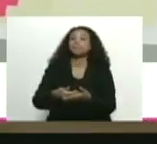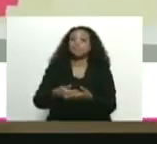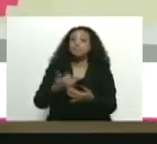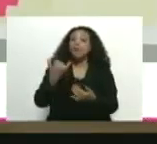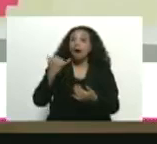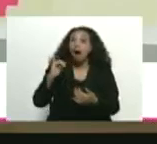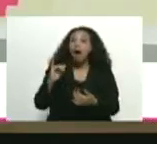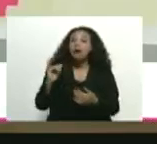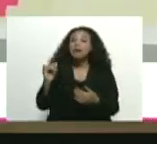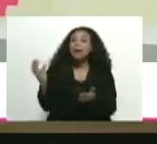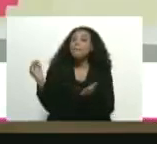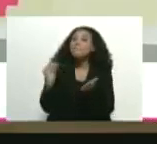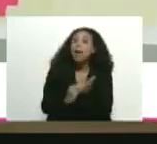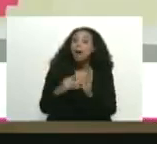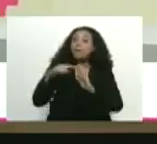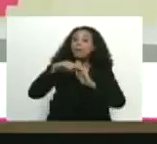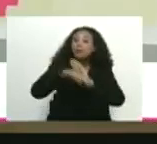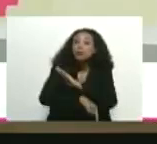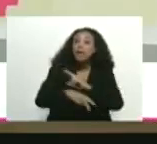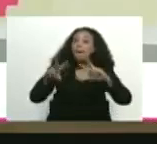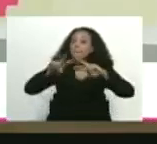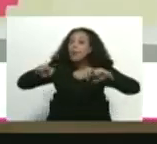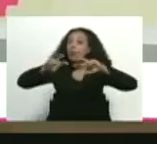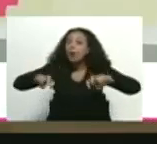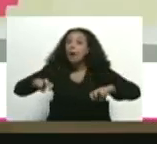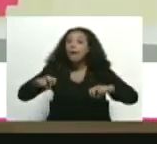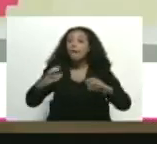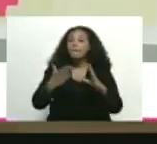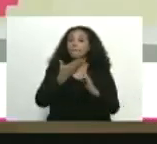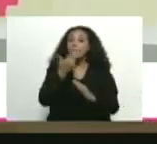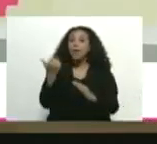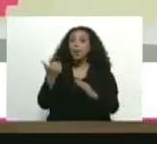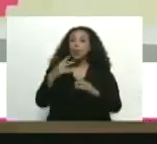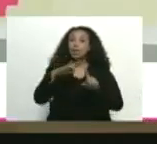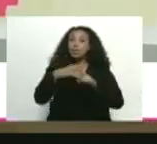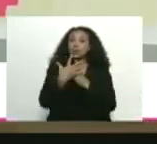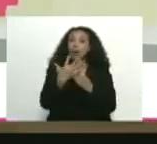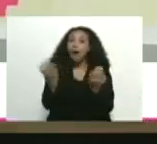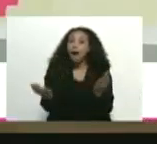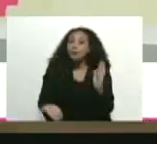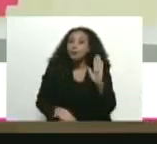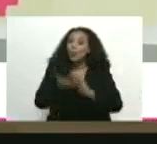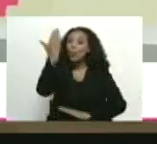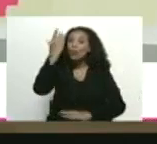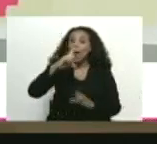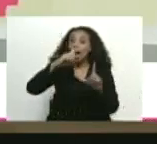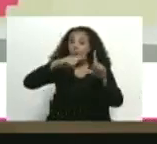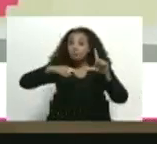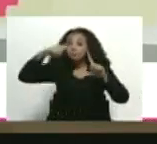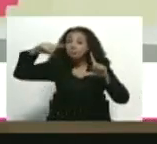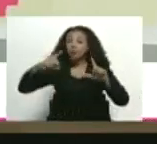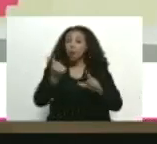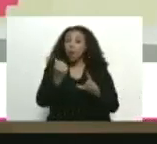que recuperar. Y para poder construir una situación de prosperidad económica